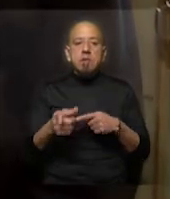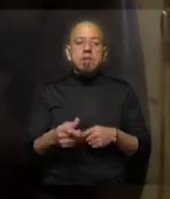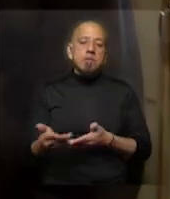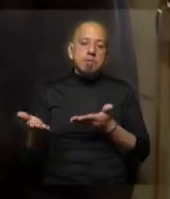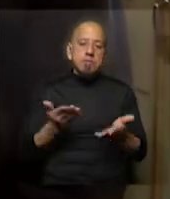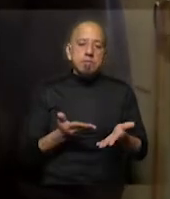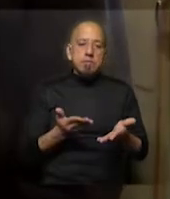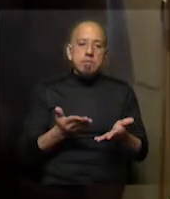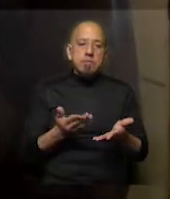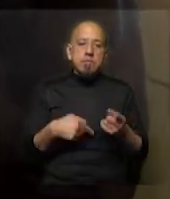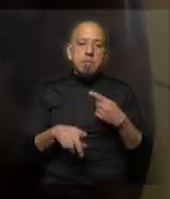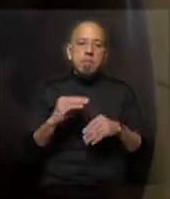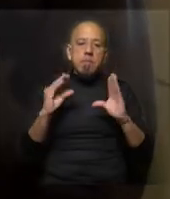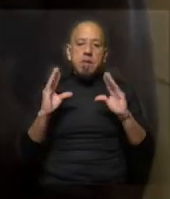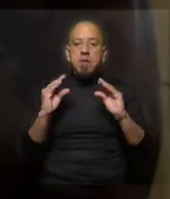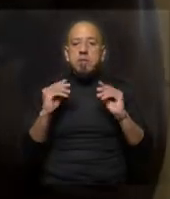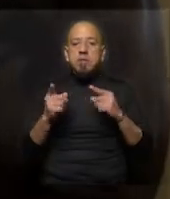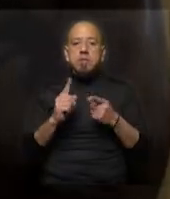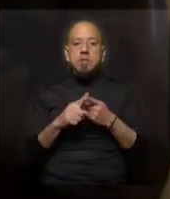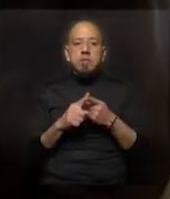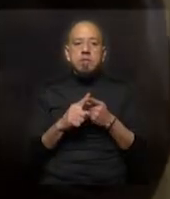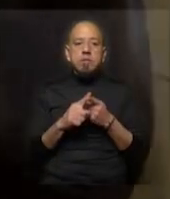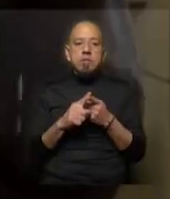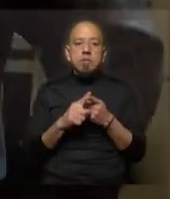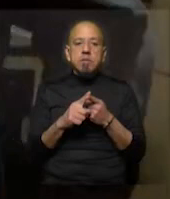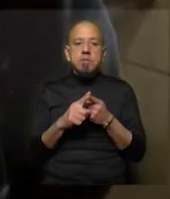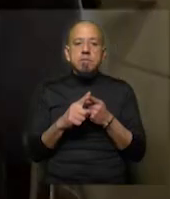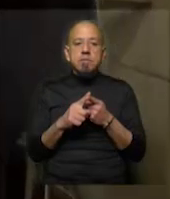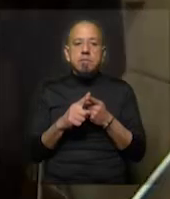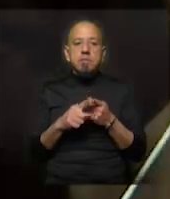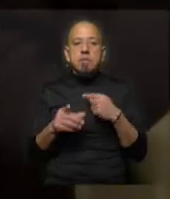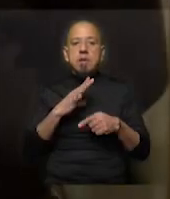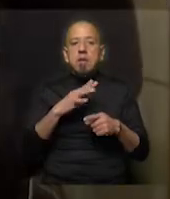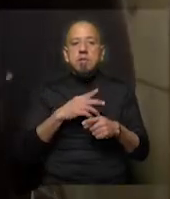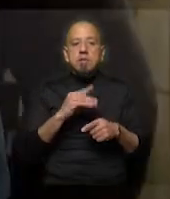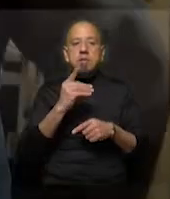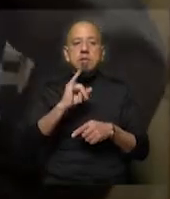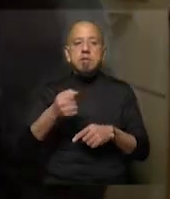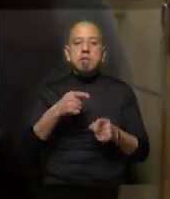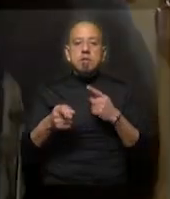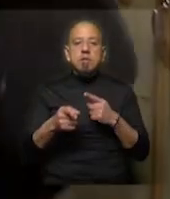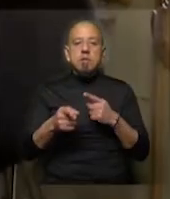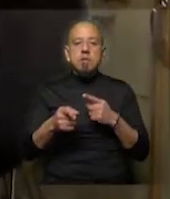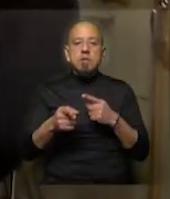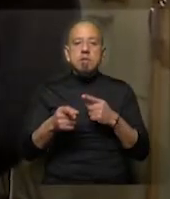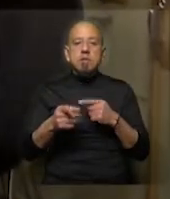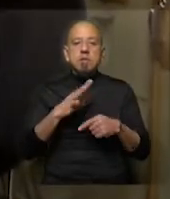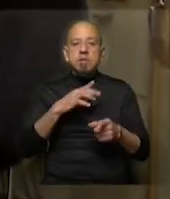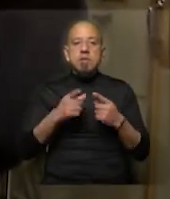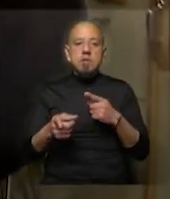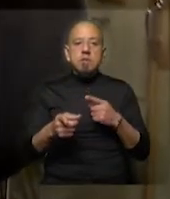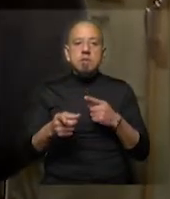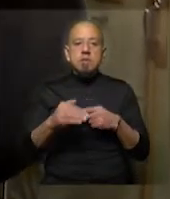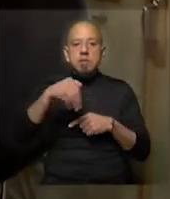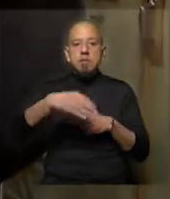que vamos a tener una noche Hasta que las velas Me atrevo a decir porque va a haber Dj al final cerrando va a haber va